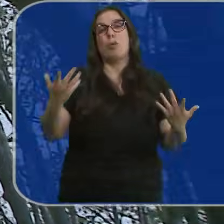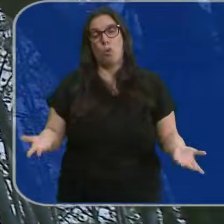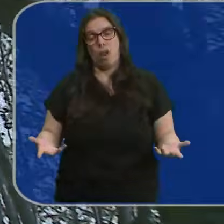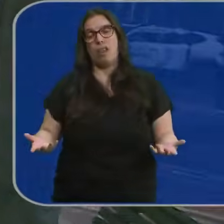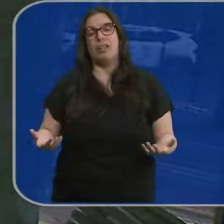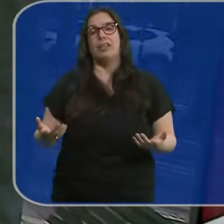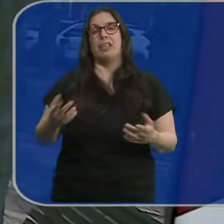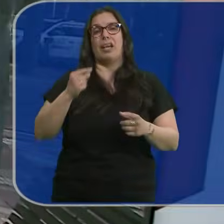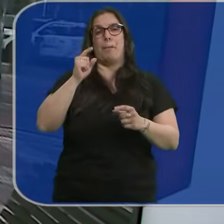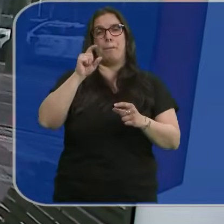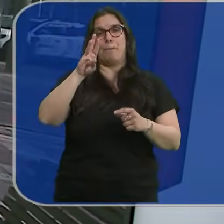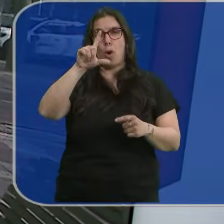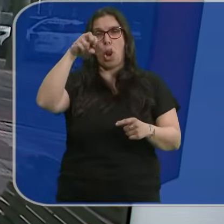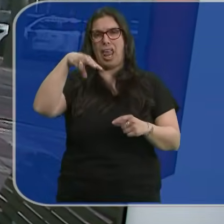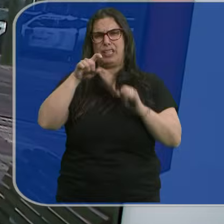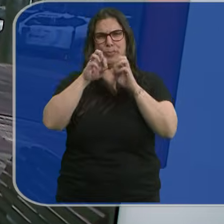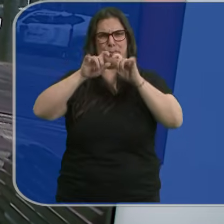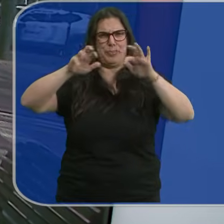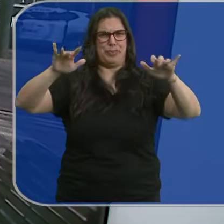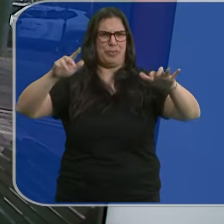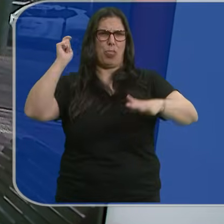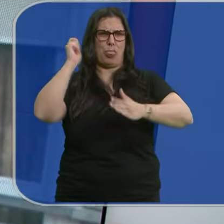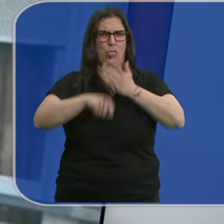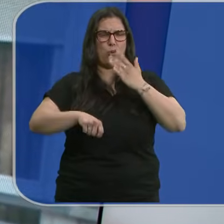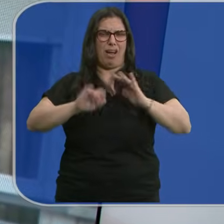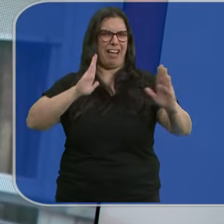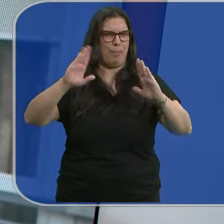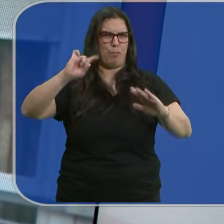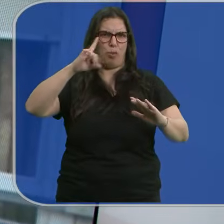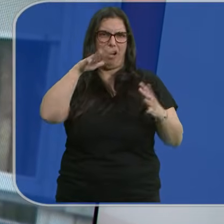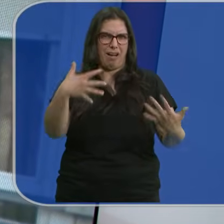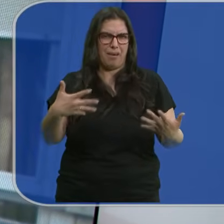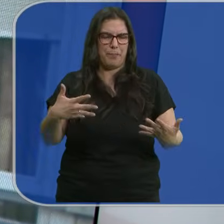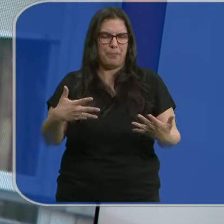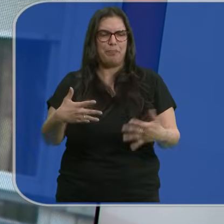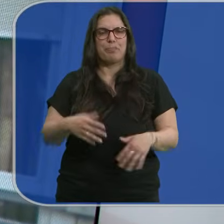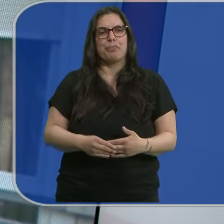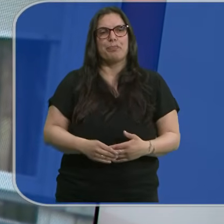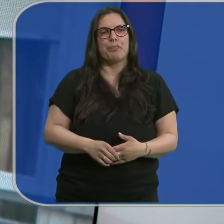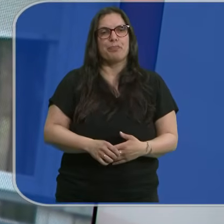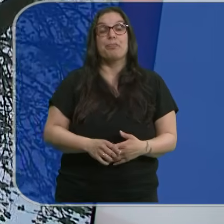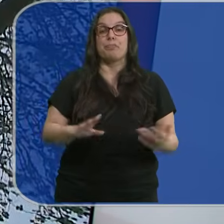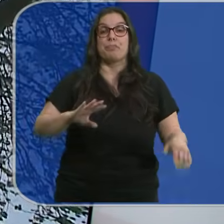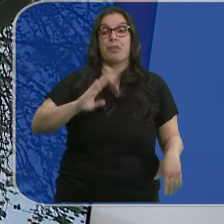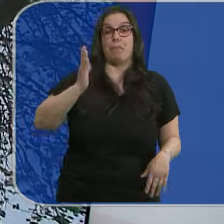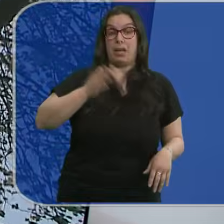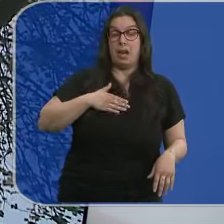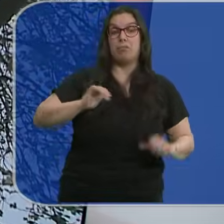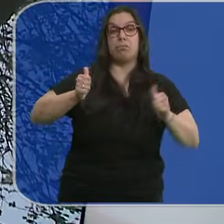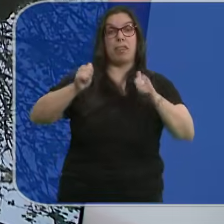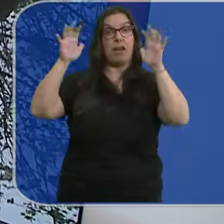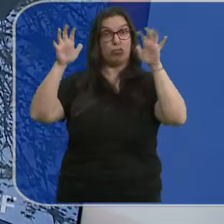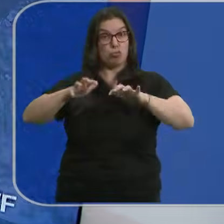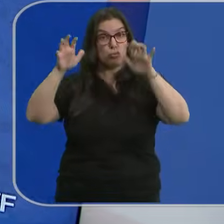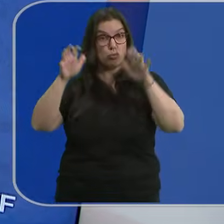que su fase de polinización es muy agresiva, sobre todo en estas fechas, fundamentalmente en el mes de abril. Pero mañana, con esas precipitaciones